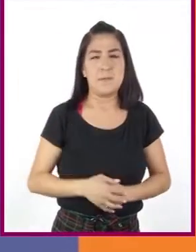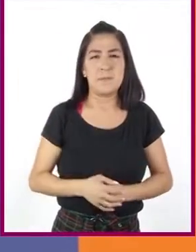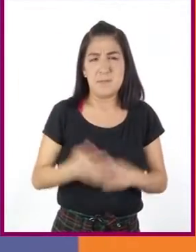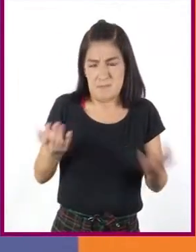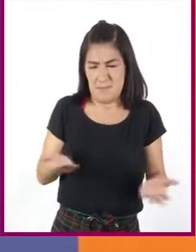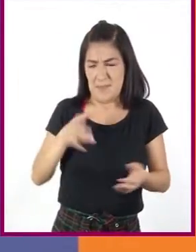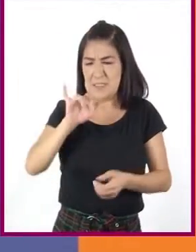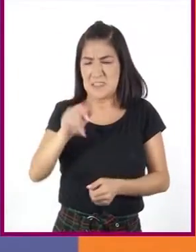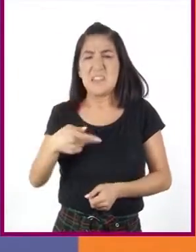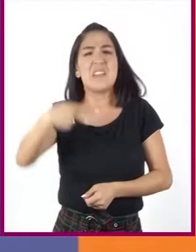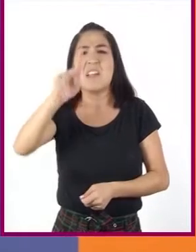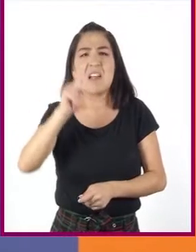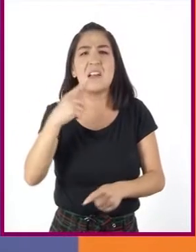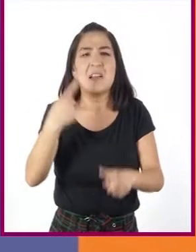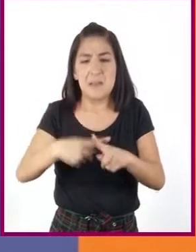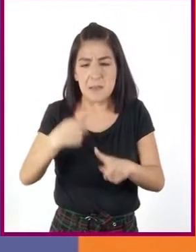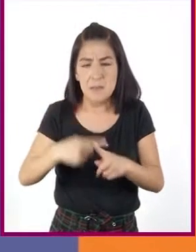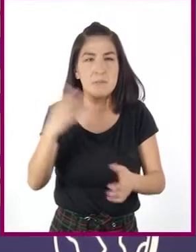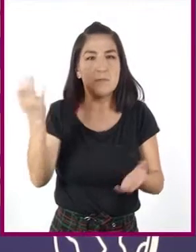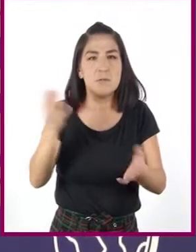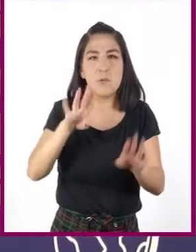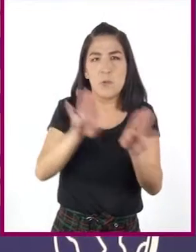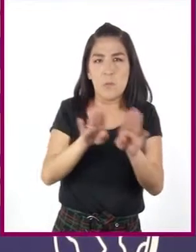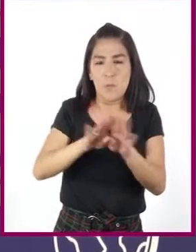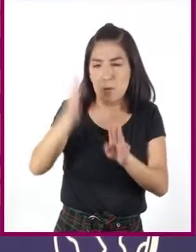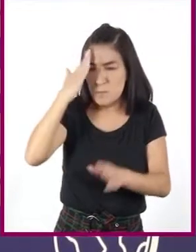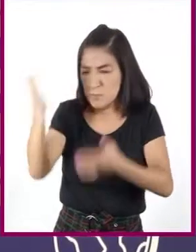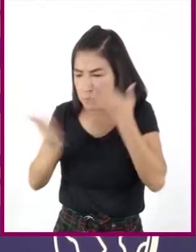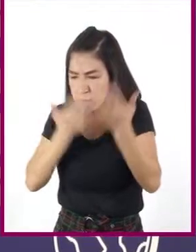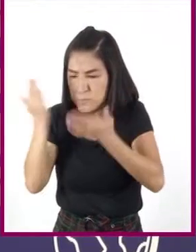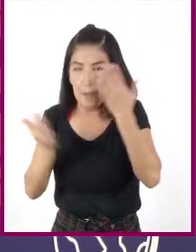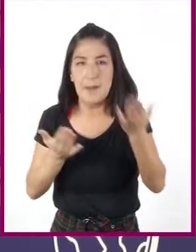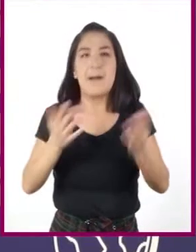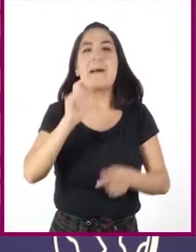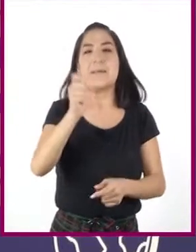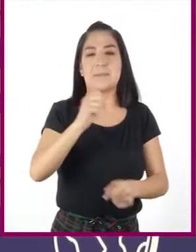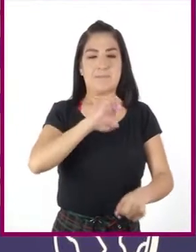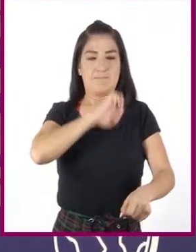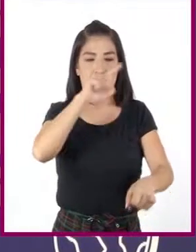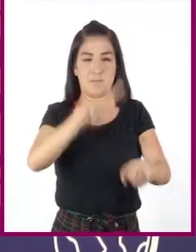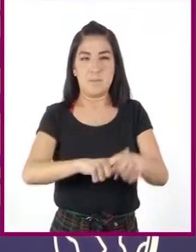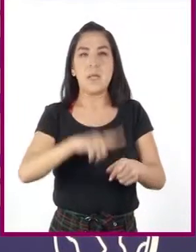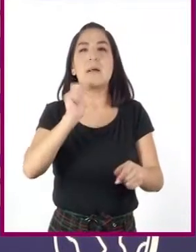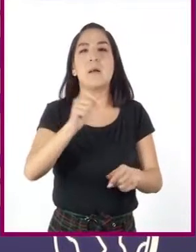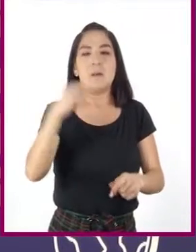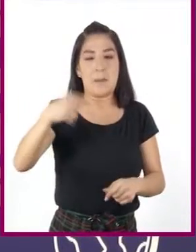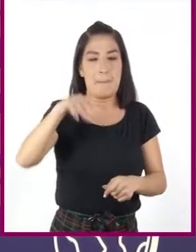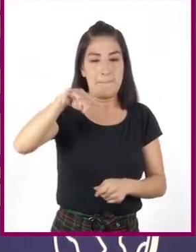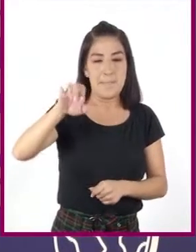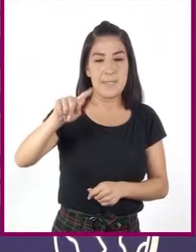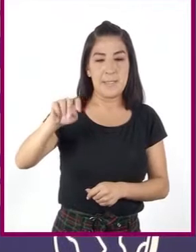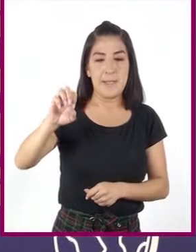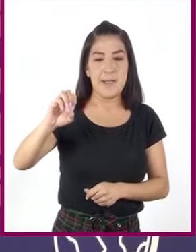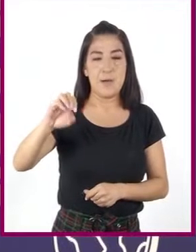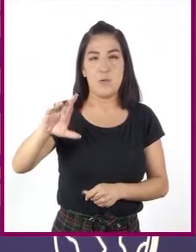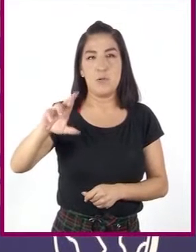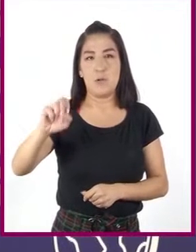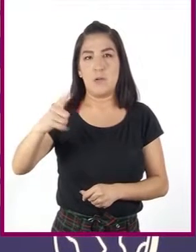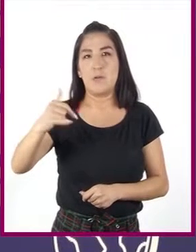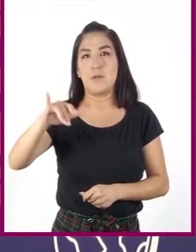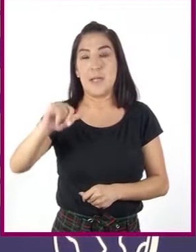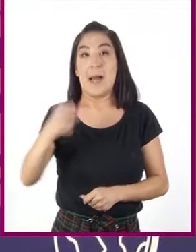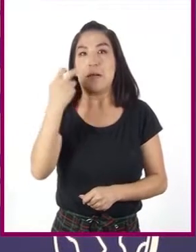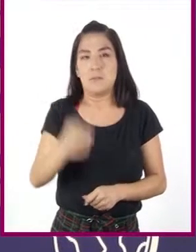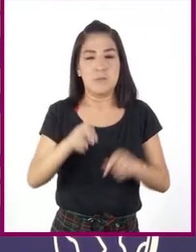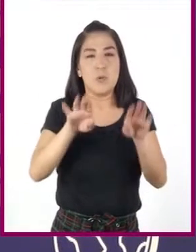las condiciones en el estado del tiempo? Los realiza un especialista en meteorología, que es la rama de la geografía física